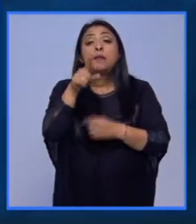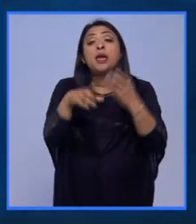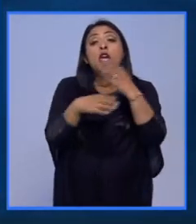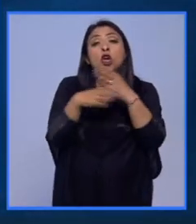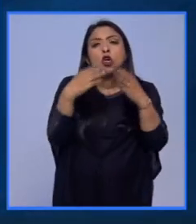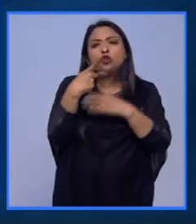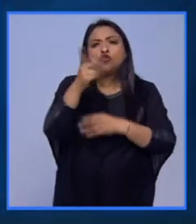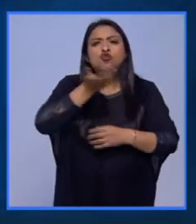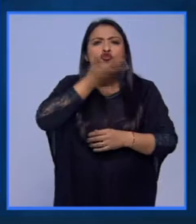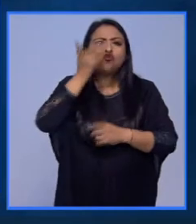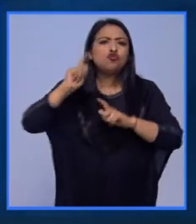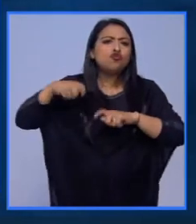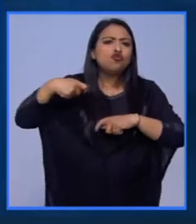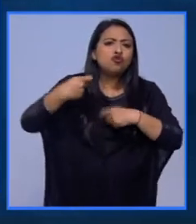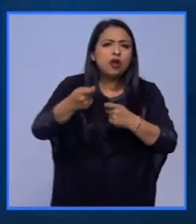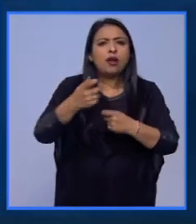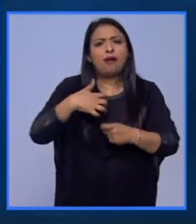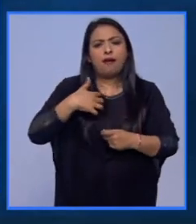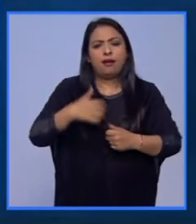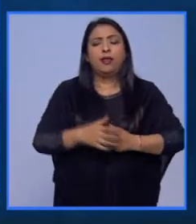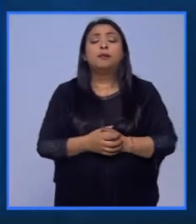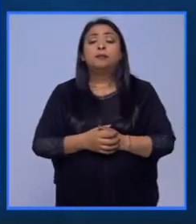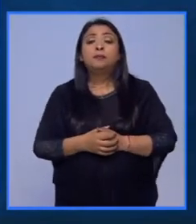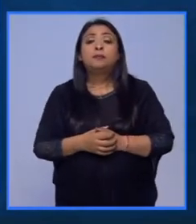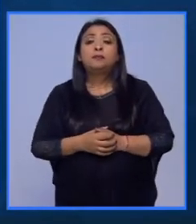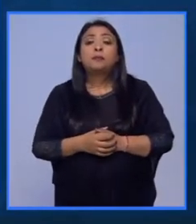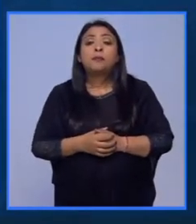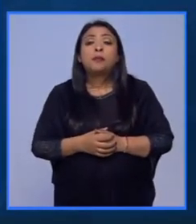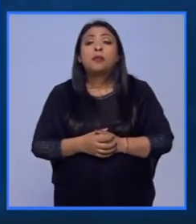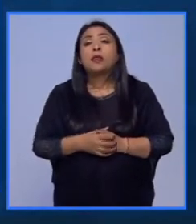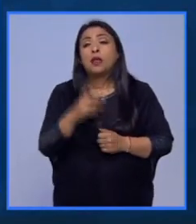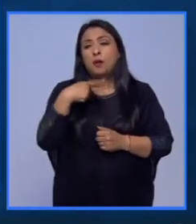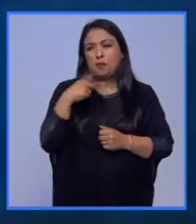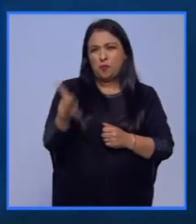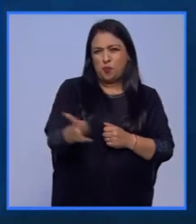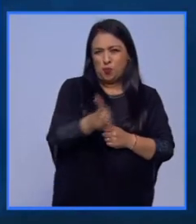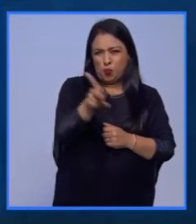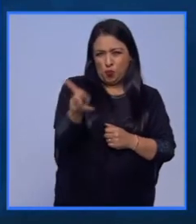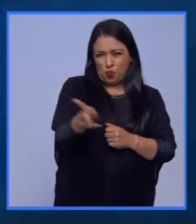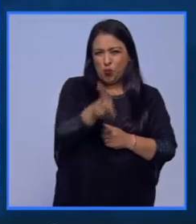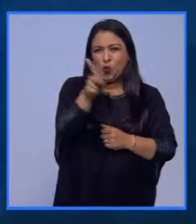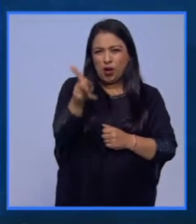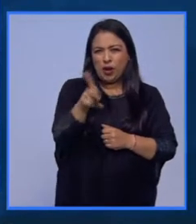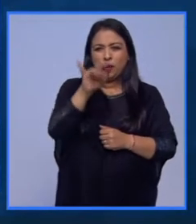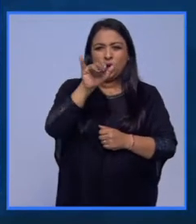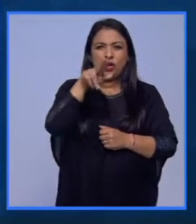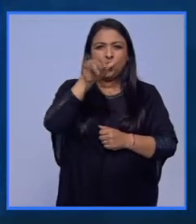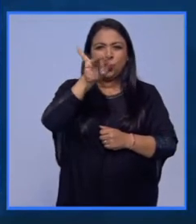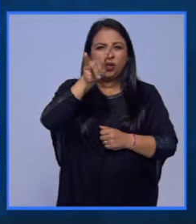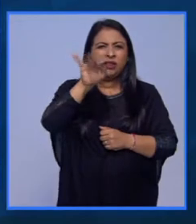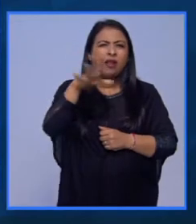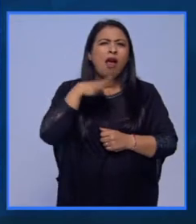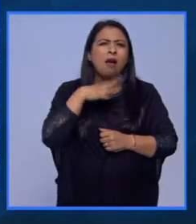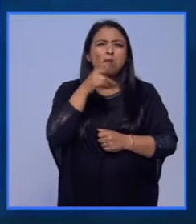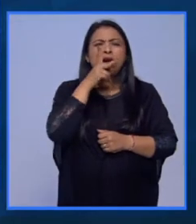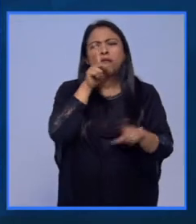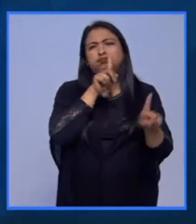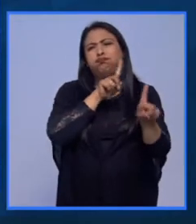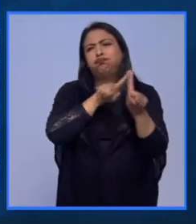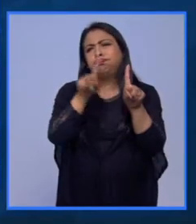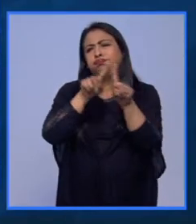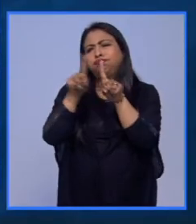de la tradición canadiense. The Inuit people have hundreds of ways to talk about snow because there are different types of